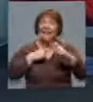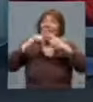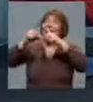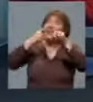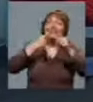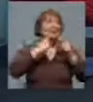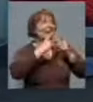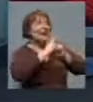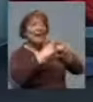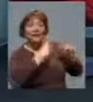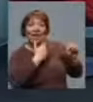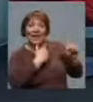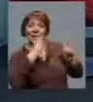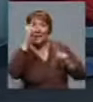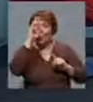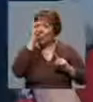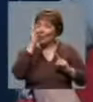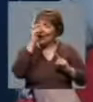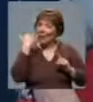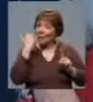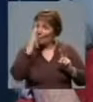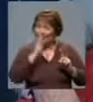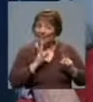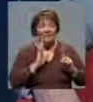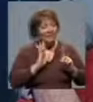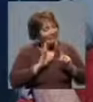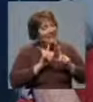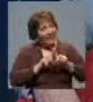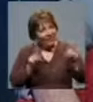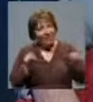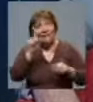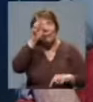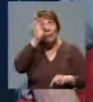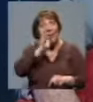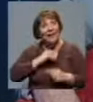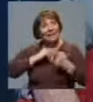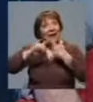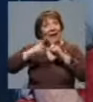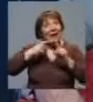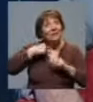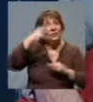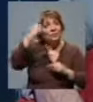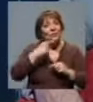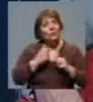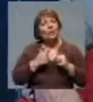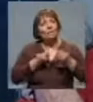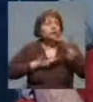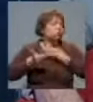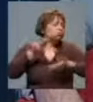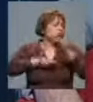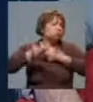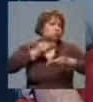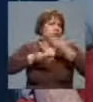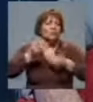relaciones no yo creo que la relación con Argentina con Brasil está siendo muy fluida